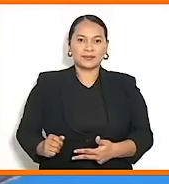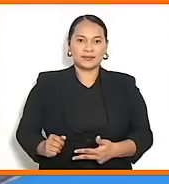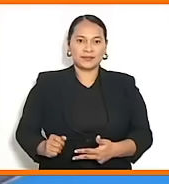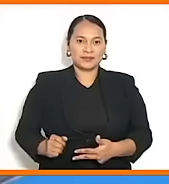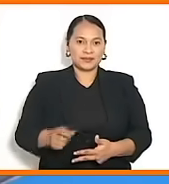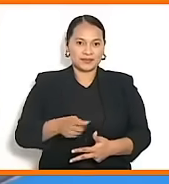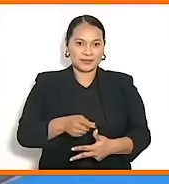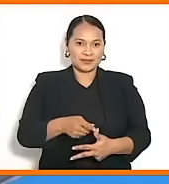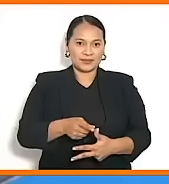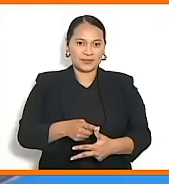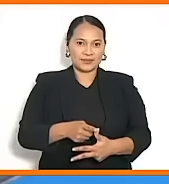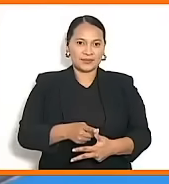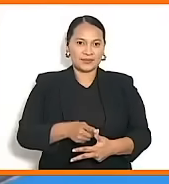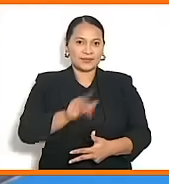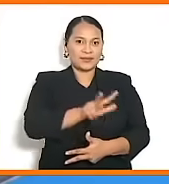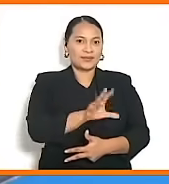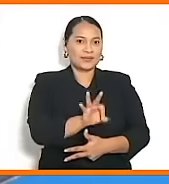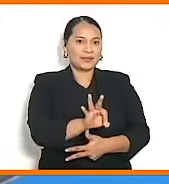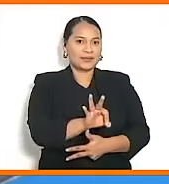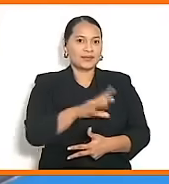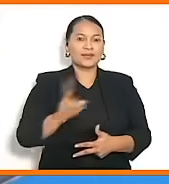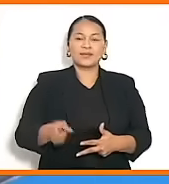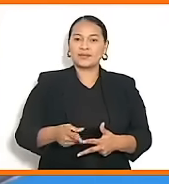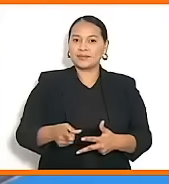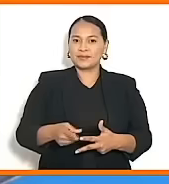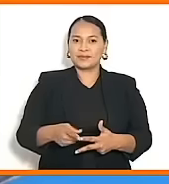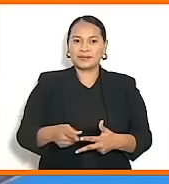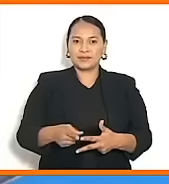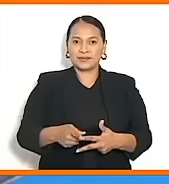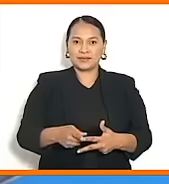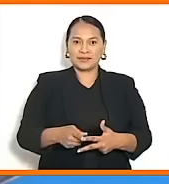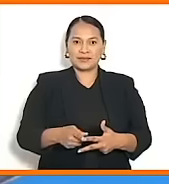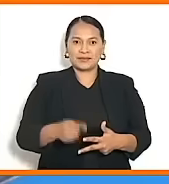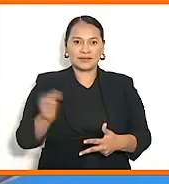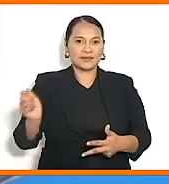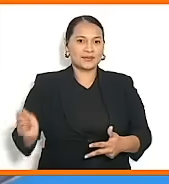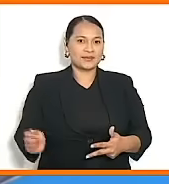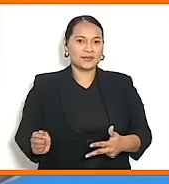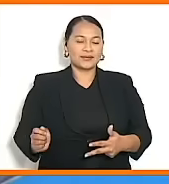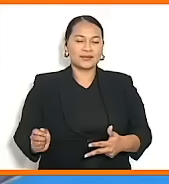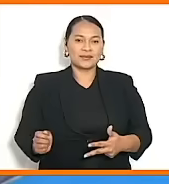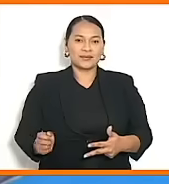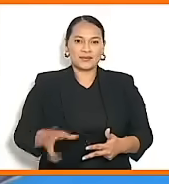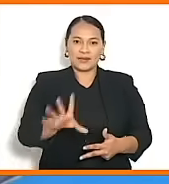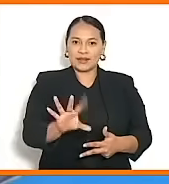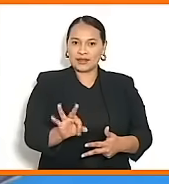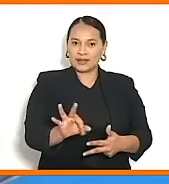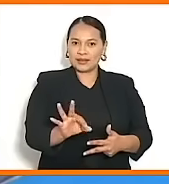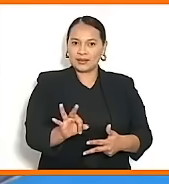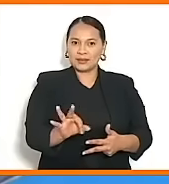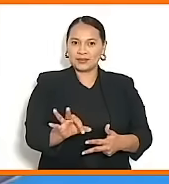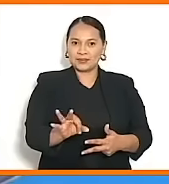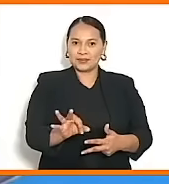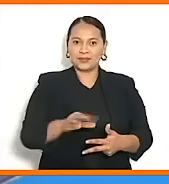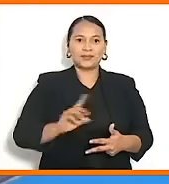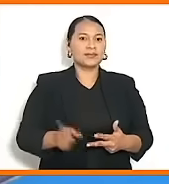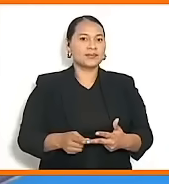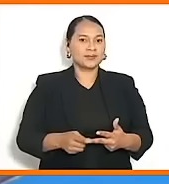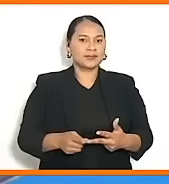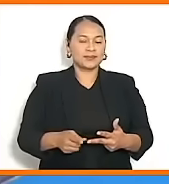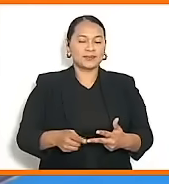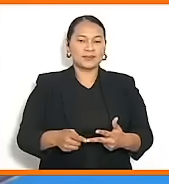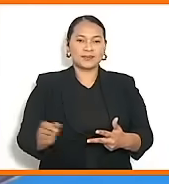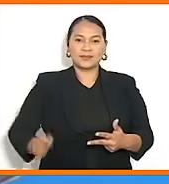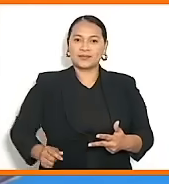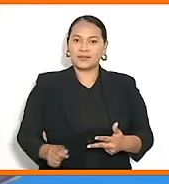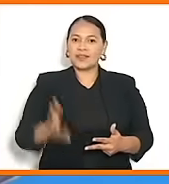porque este es el 39, segundo número seleccionado en Pega 3, 19, tercer y decisivo número